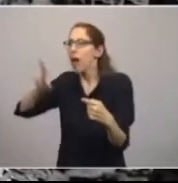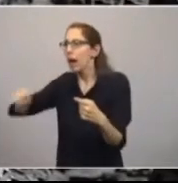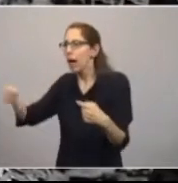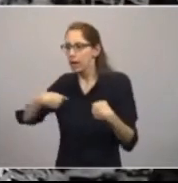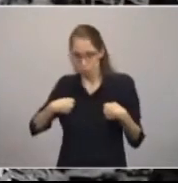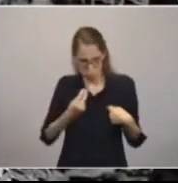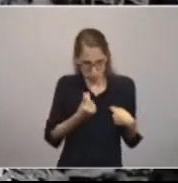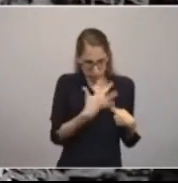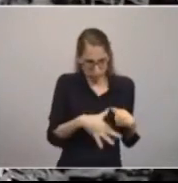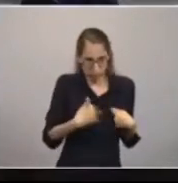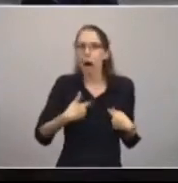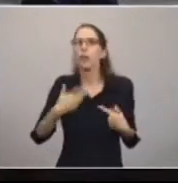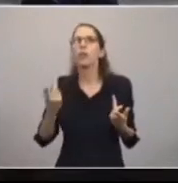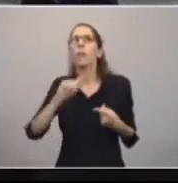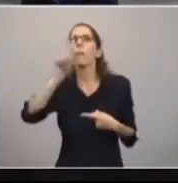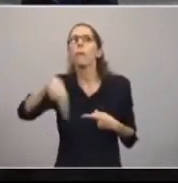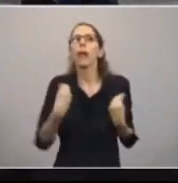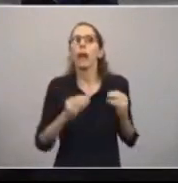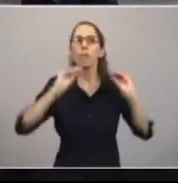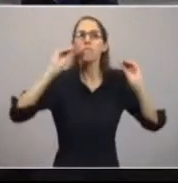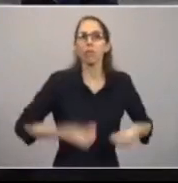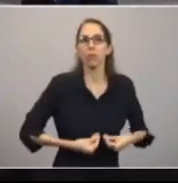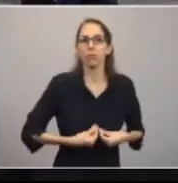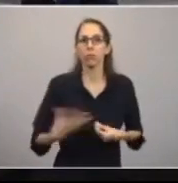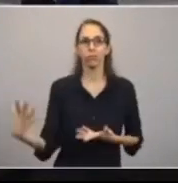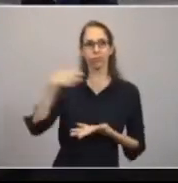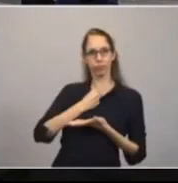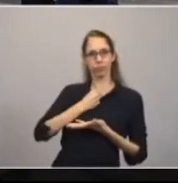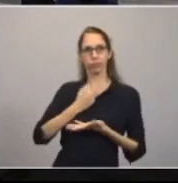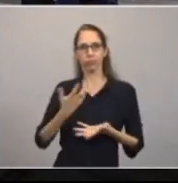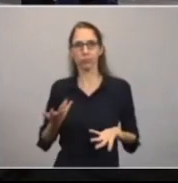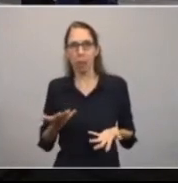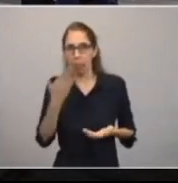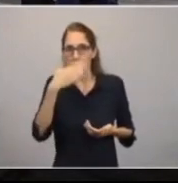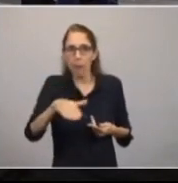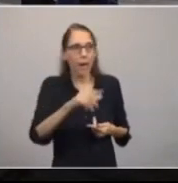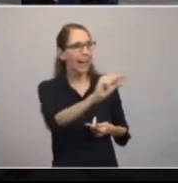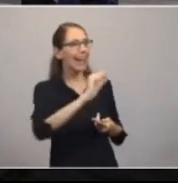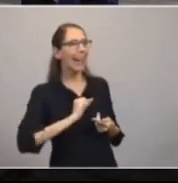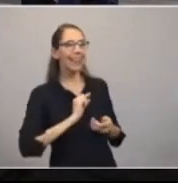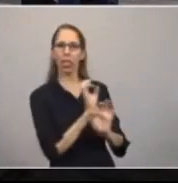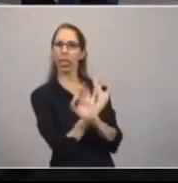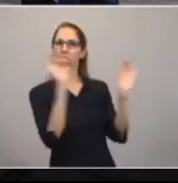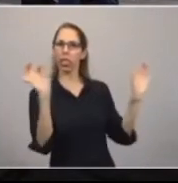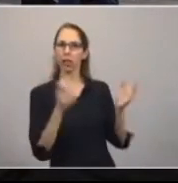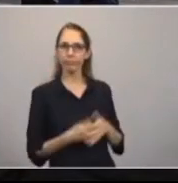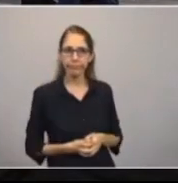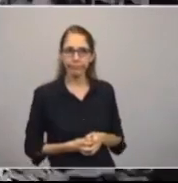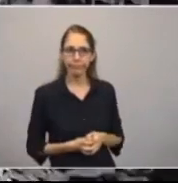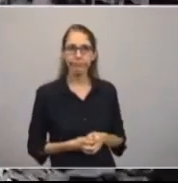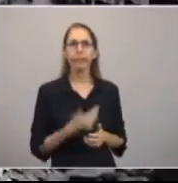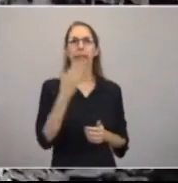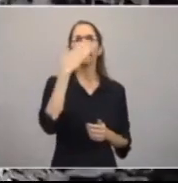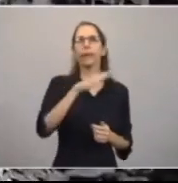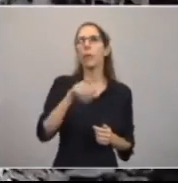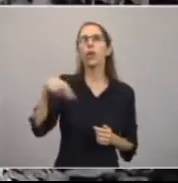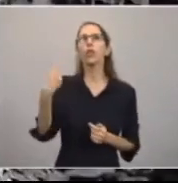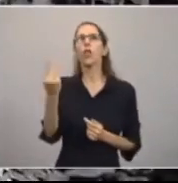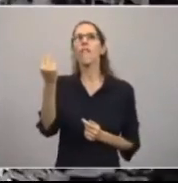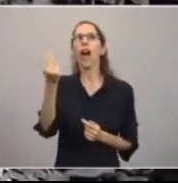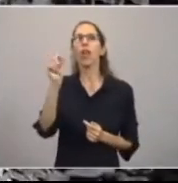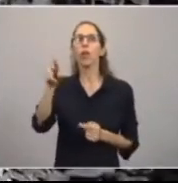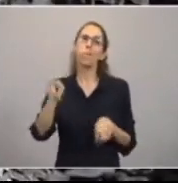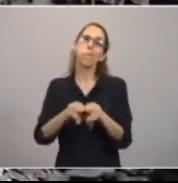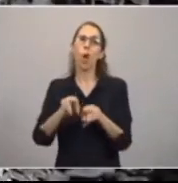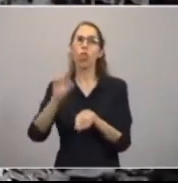los que vendía para fundirlo y quedarse con ese pedazo del mercado. Después no tiene crédito. Después le ponen las tarifas